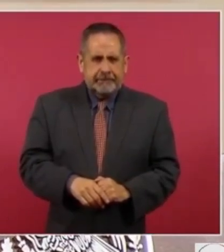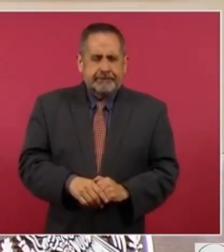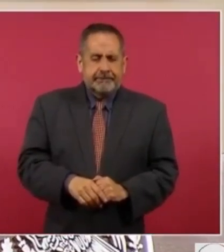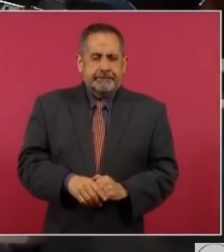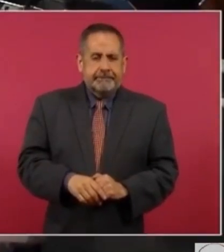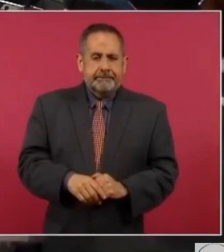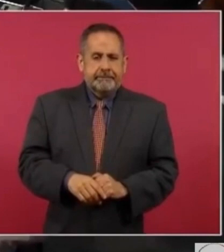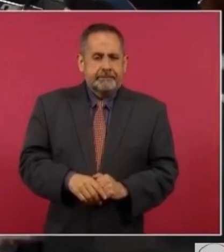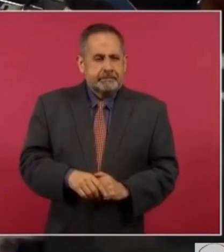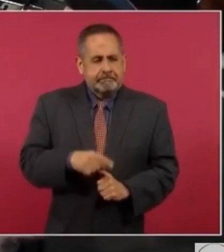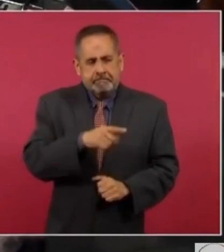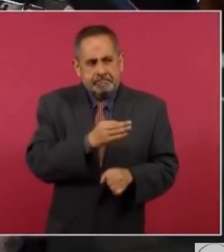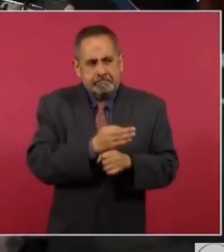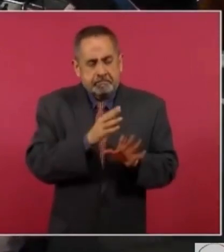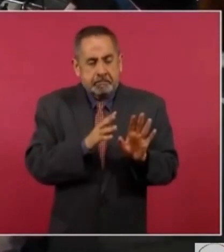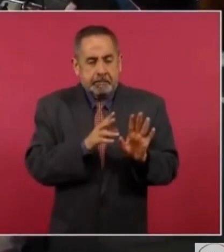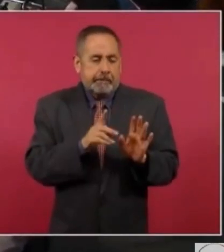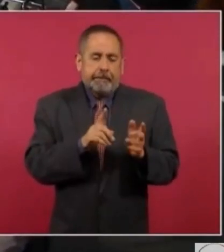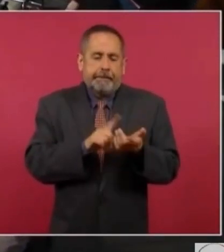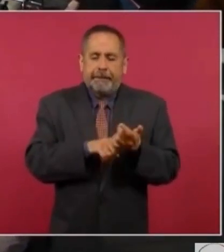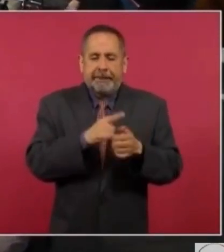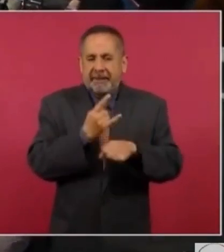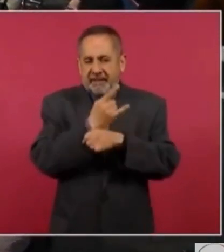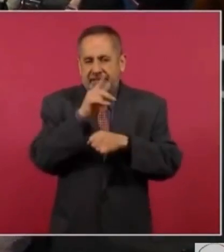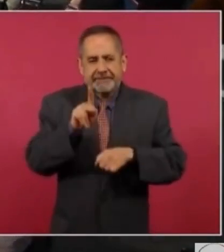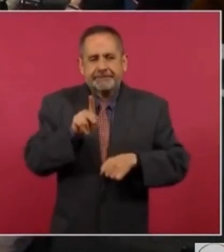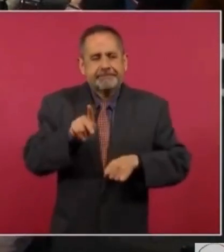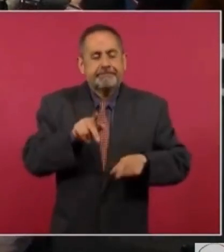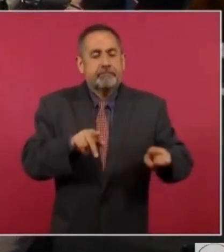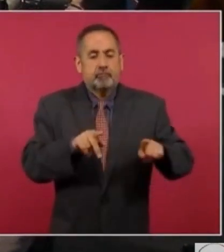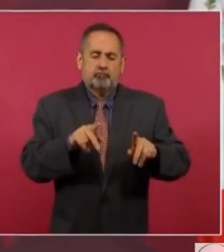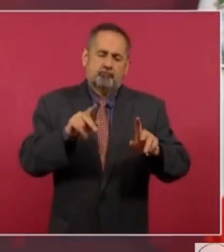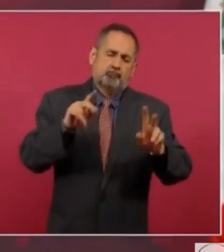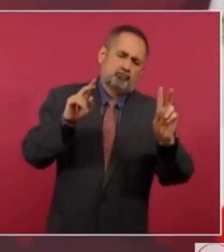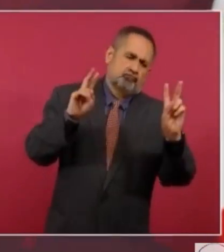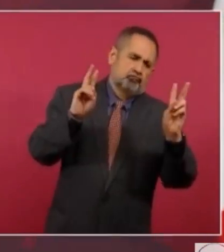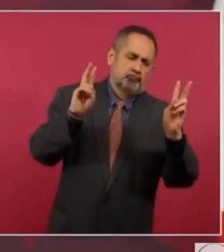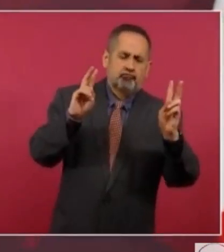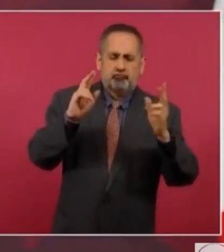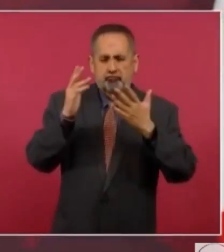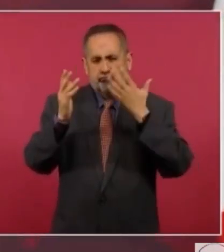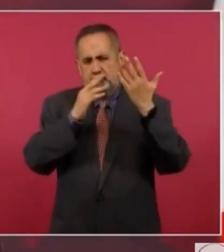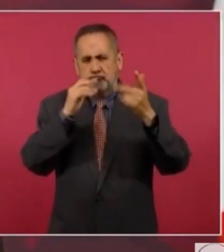eso aparenta ser académico,